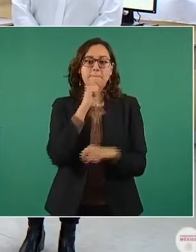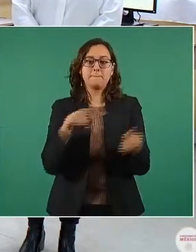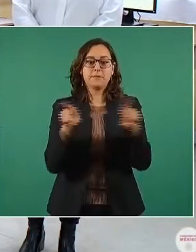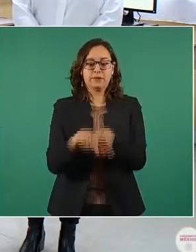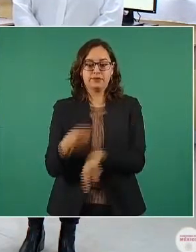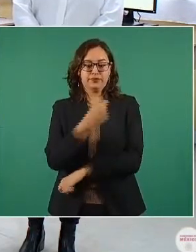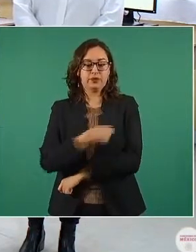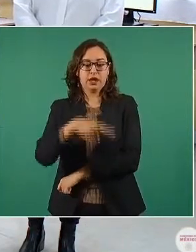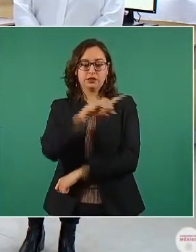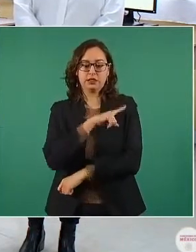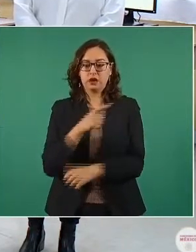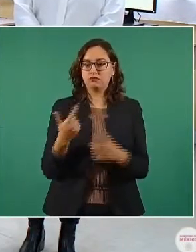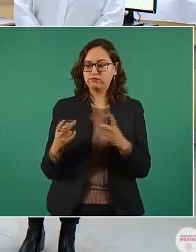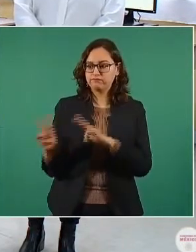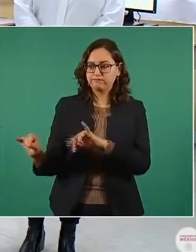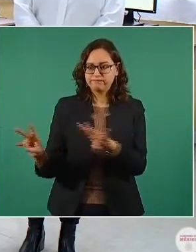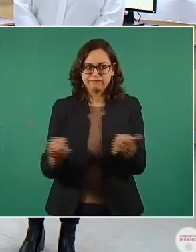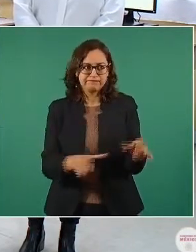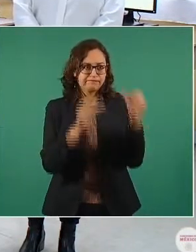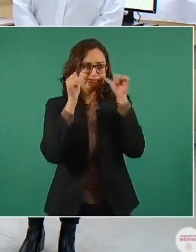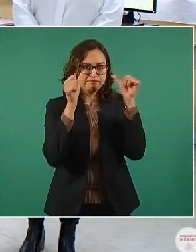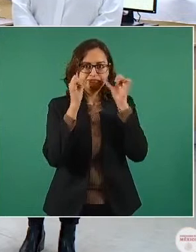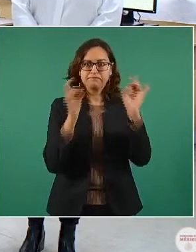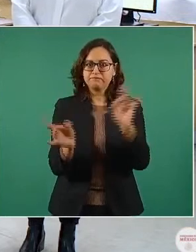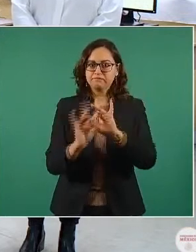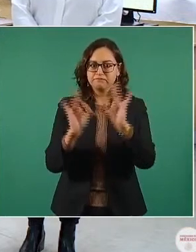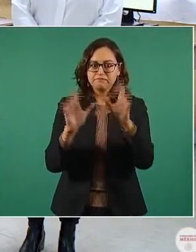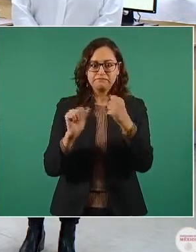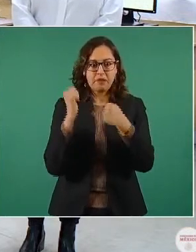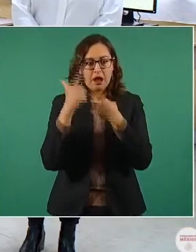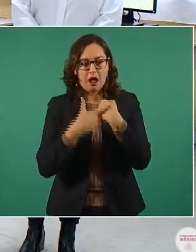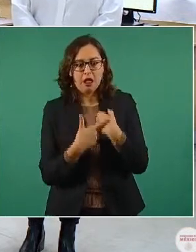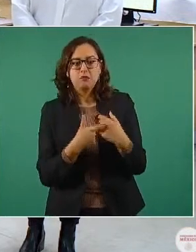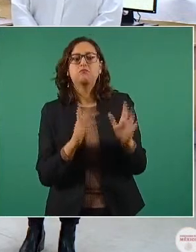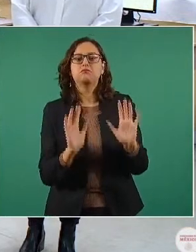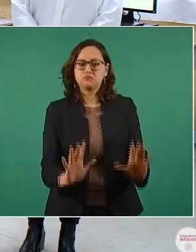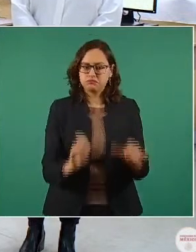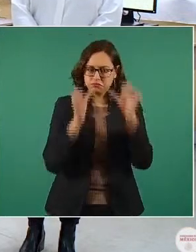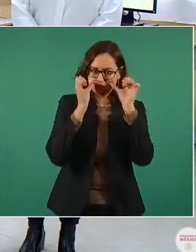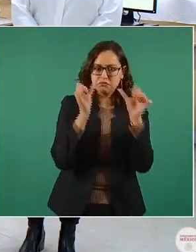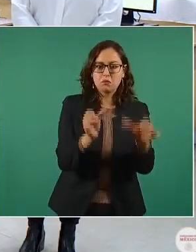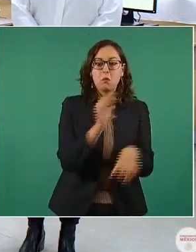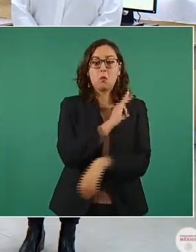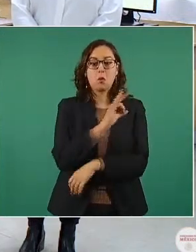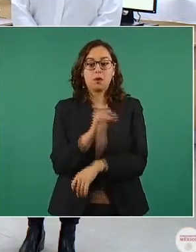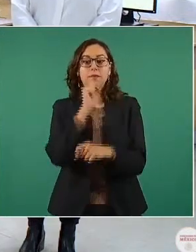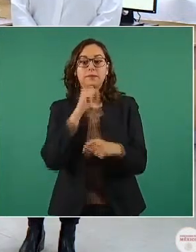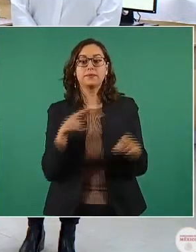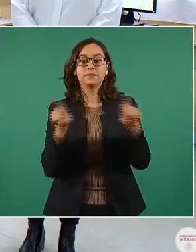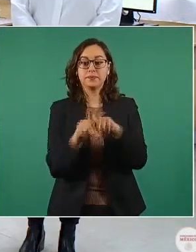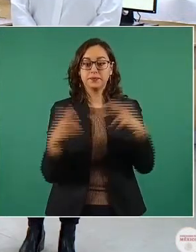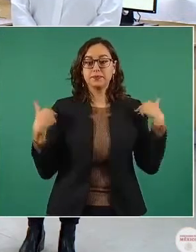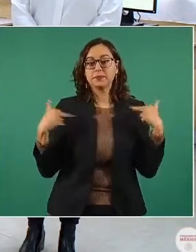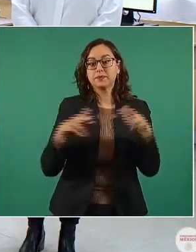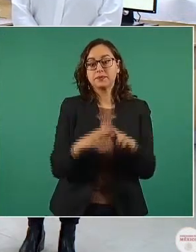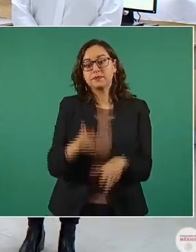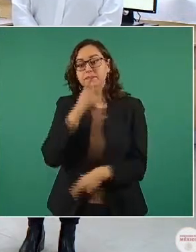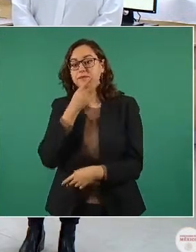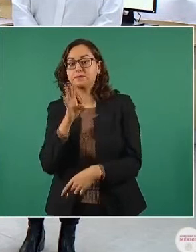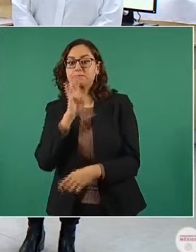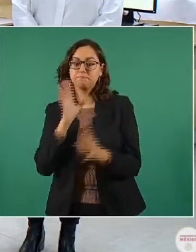listo para cualquier contingencia, y sobre todo un magisterio y unos padres de familia muy participativos, señor